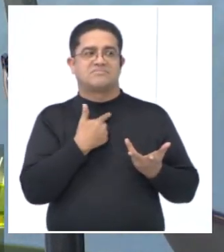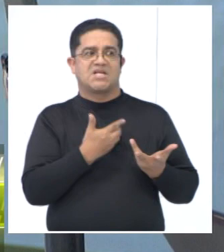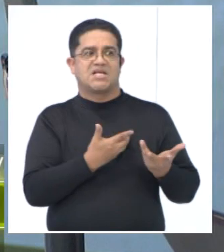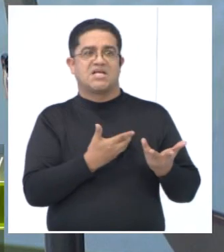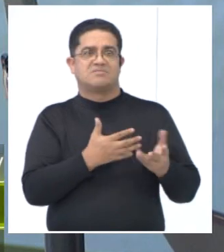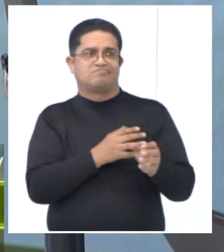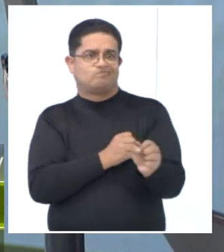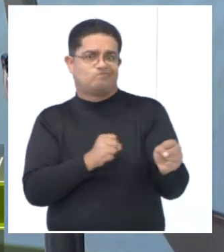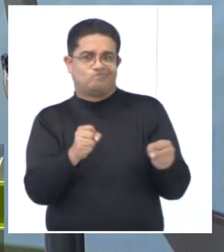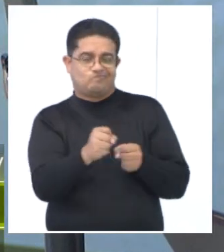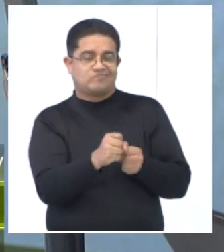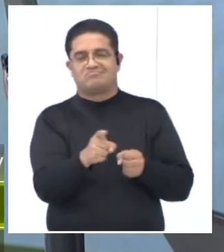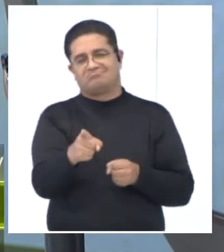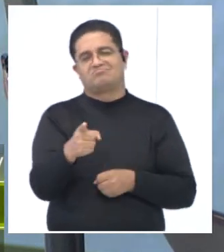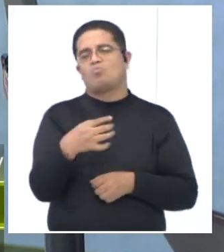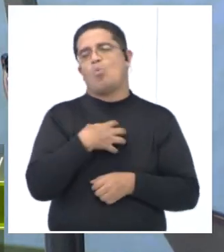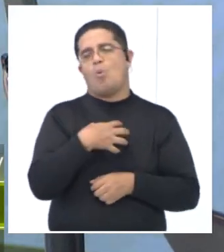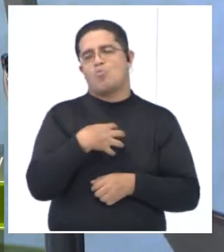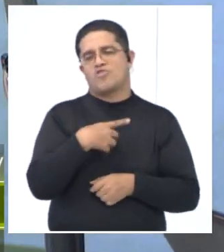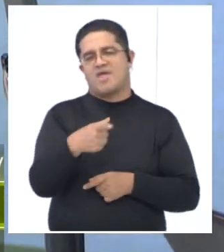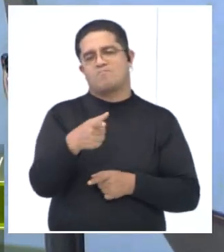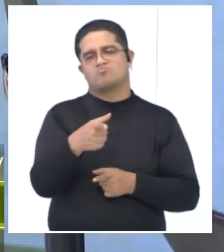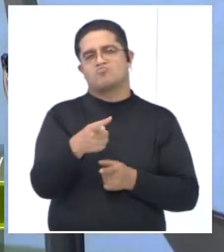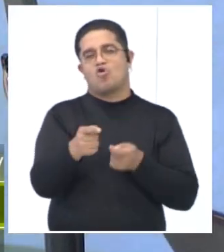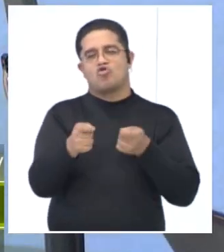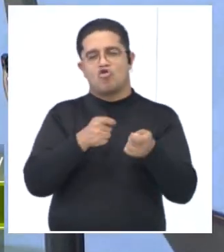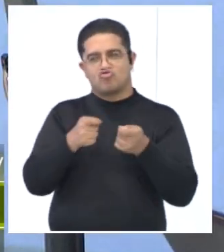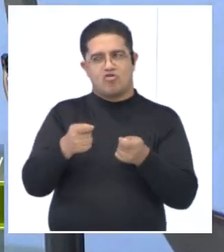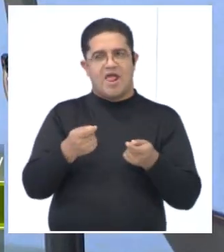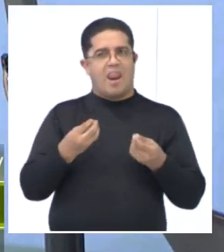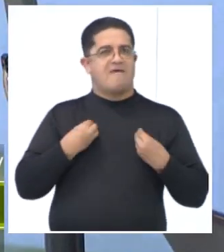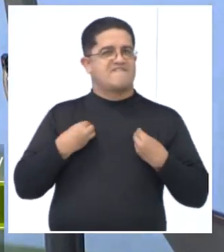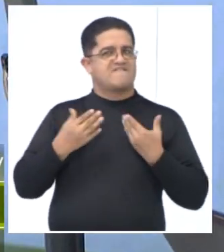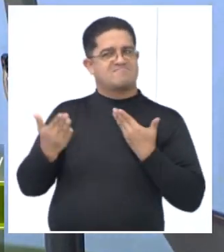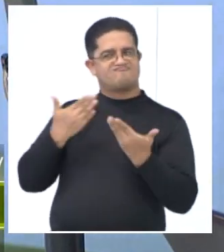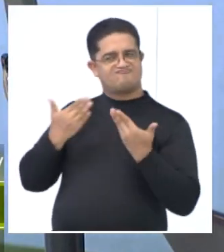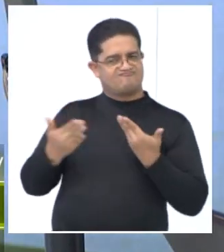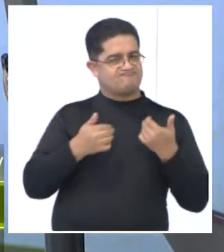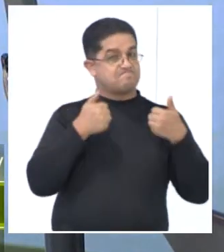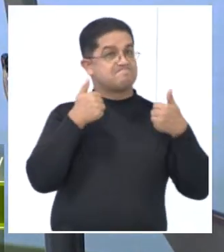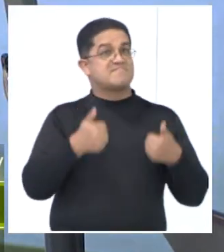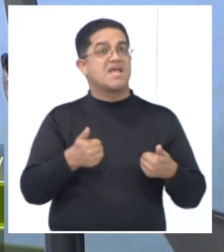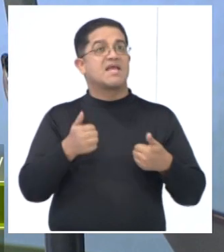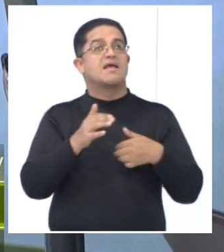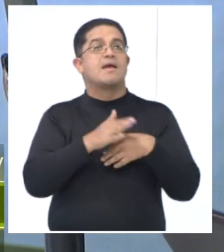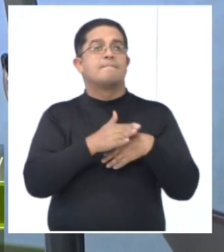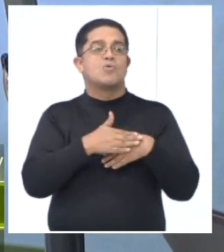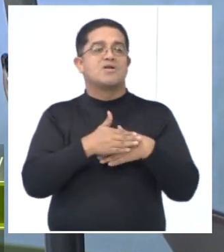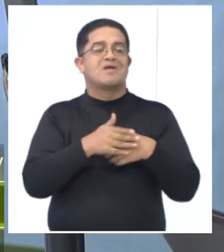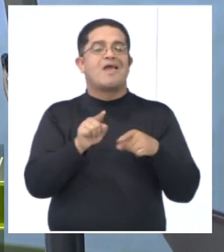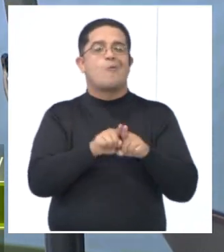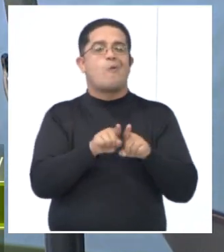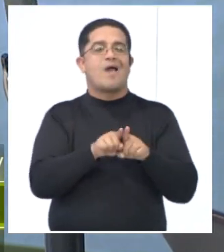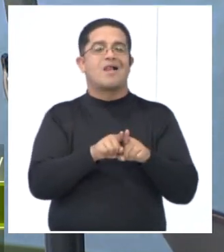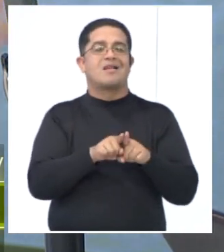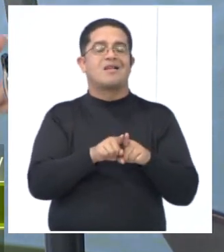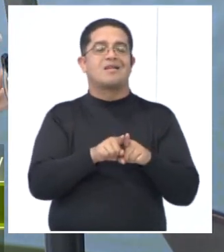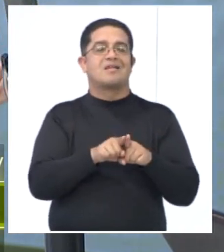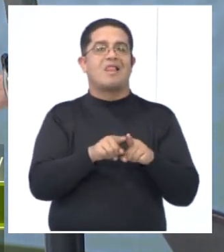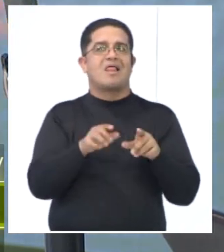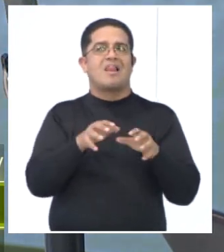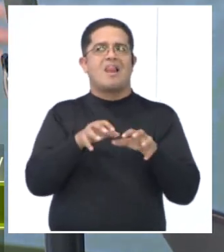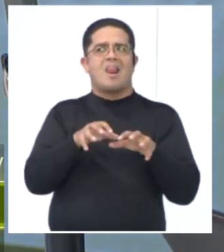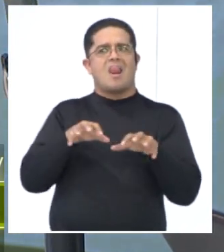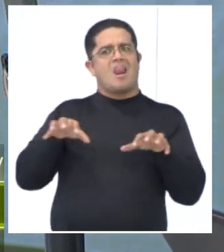empatía, pues no vamos a lograr este ambiente y esta sana convivencia, porque estamos como dicotomizados, a veces estamos en los